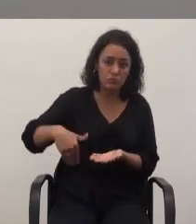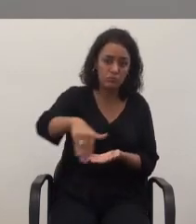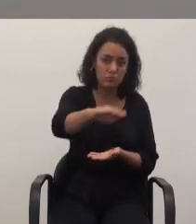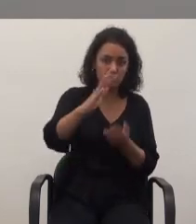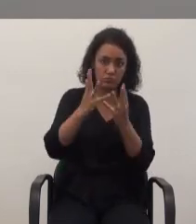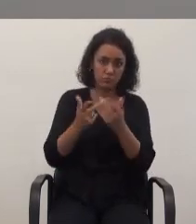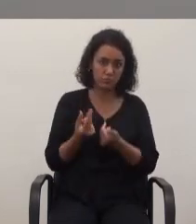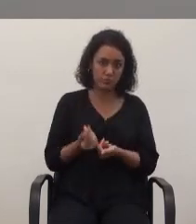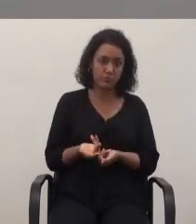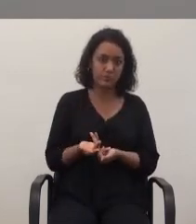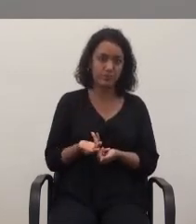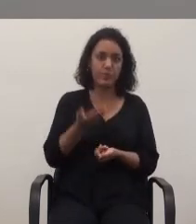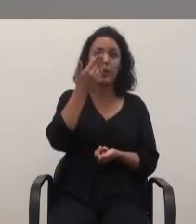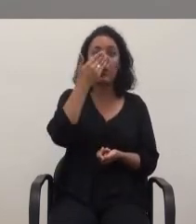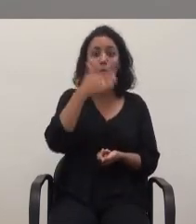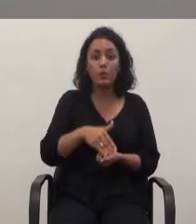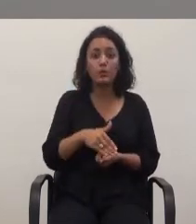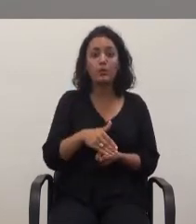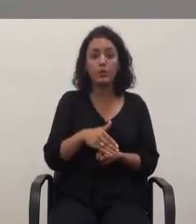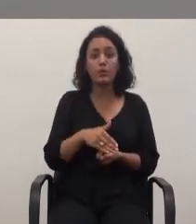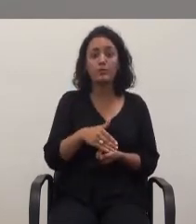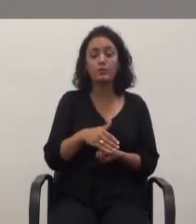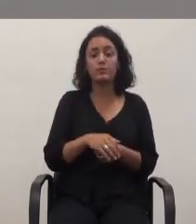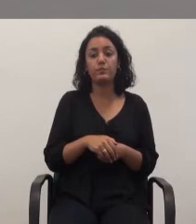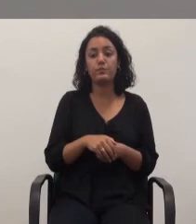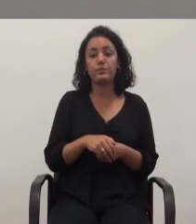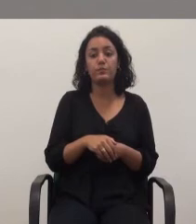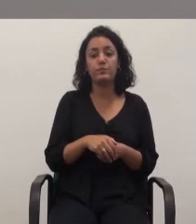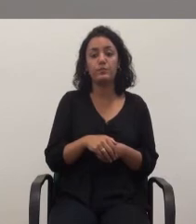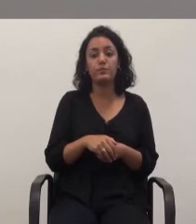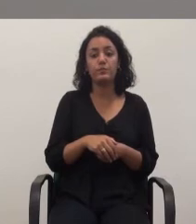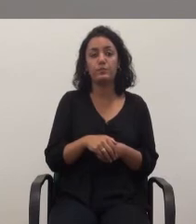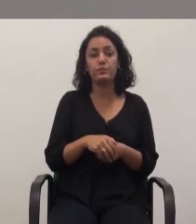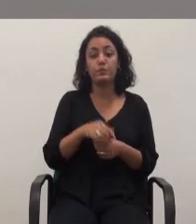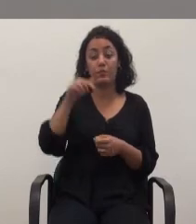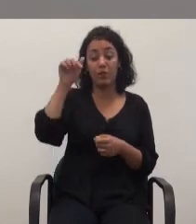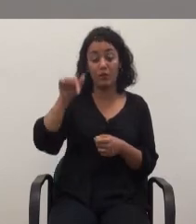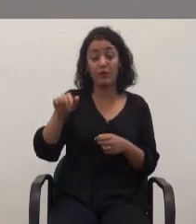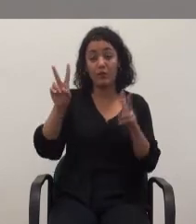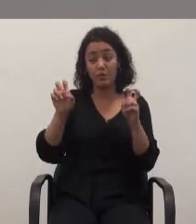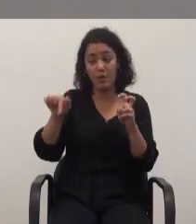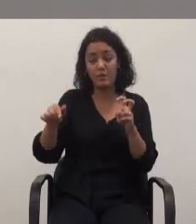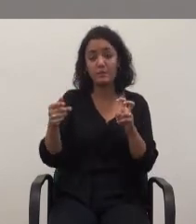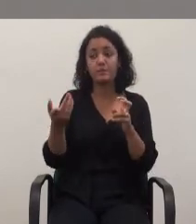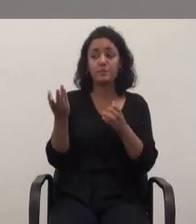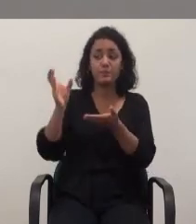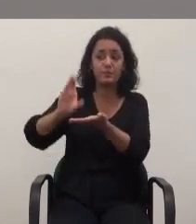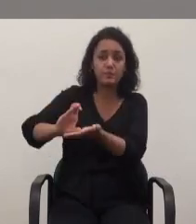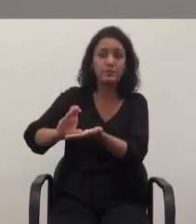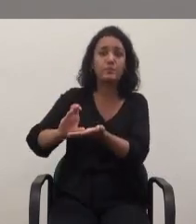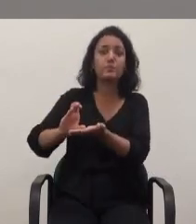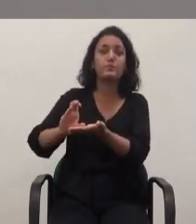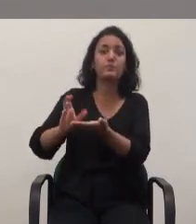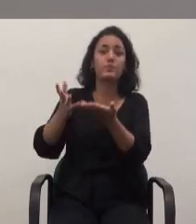último, la tercera línea de acción en este eje involucraría a una